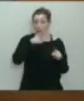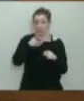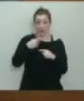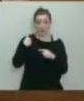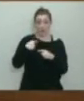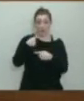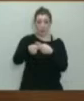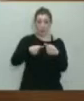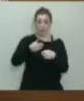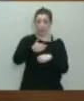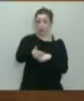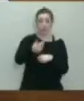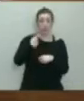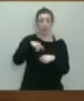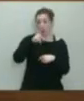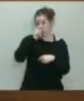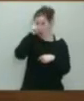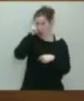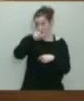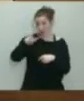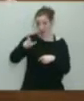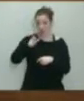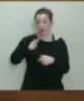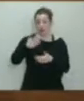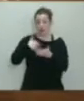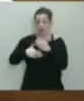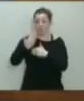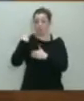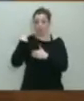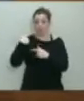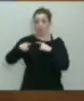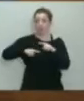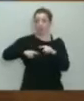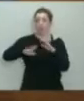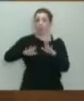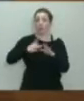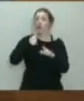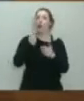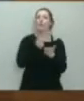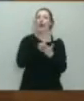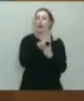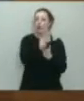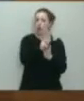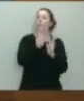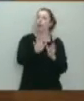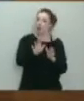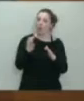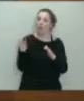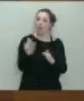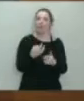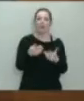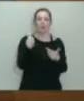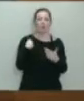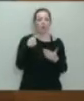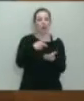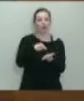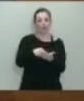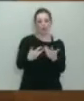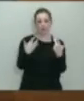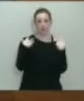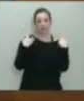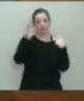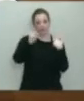de los que tomaron decisiones en el pasado. Y yo no digo que no las haya que pagar, pero a la vez que se paga hay que exigir las responsabilidades hasta el